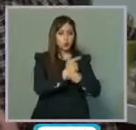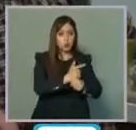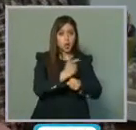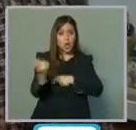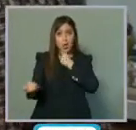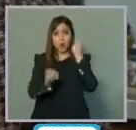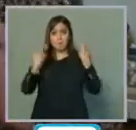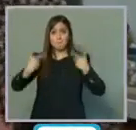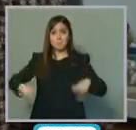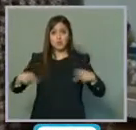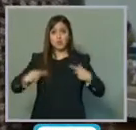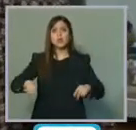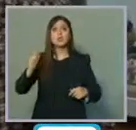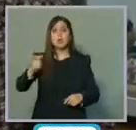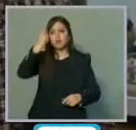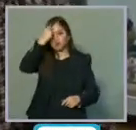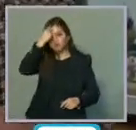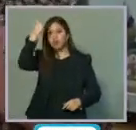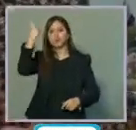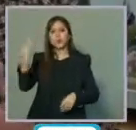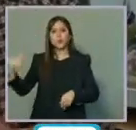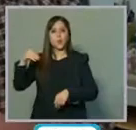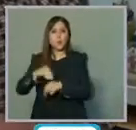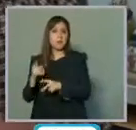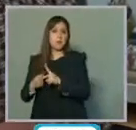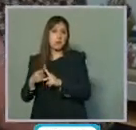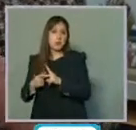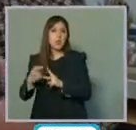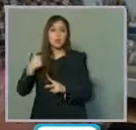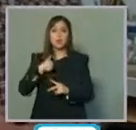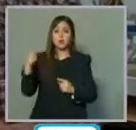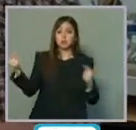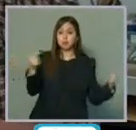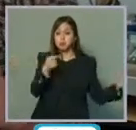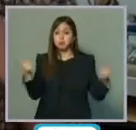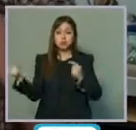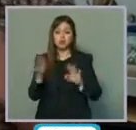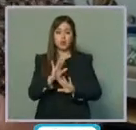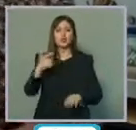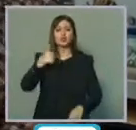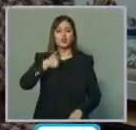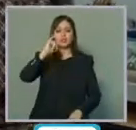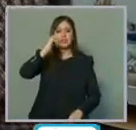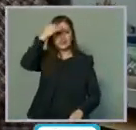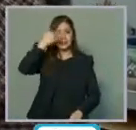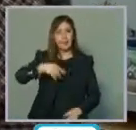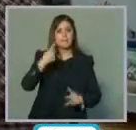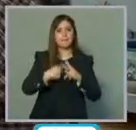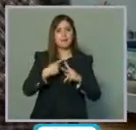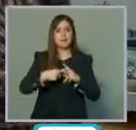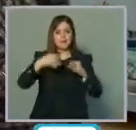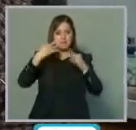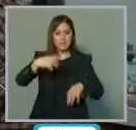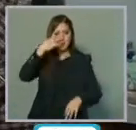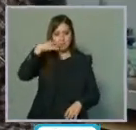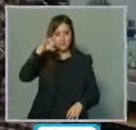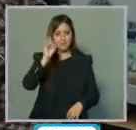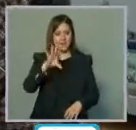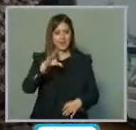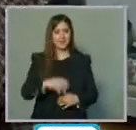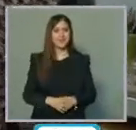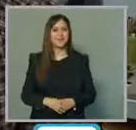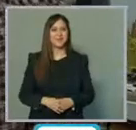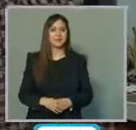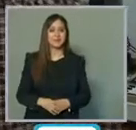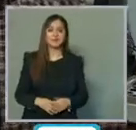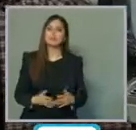otros que piensan que las inventamos. Yo no me meto a esa discusión, pero sí sé que son mágicas. Como la béisbol, tío